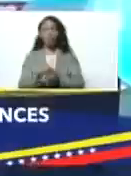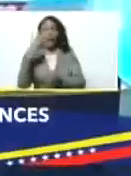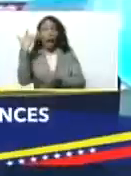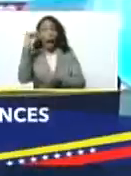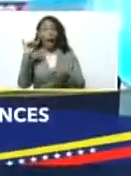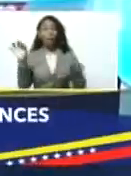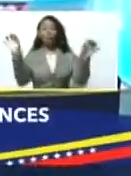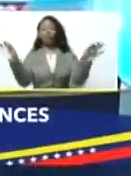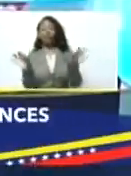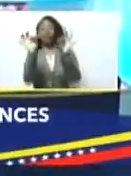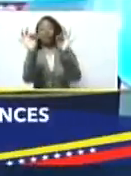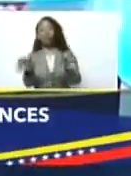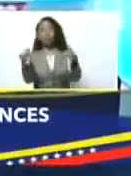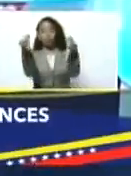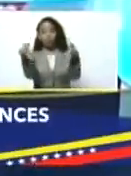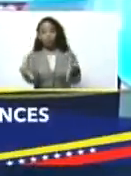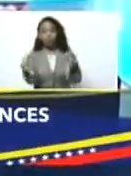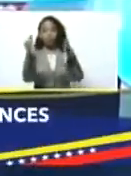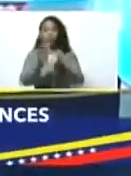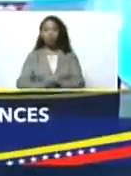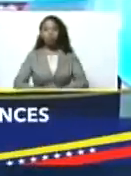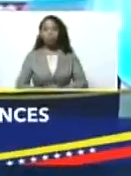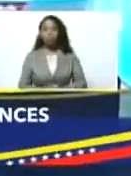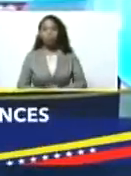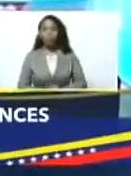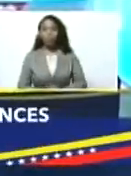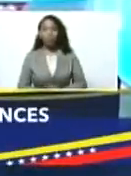acoplados, armonizados.